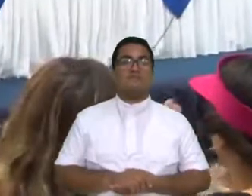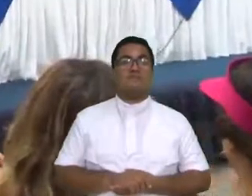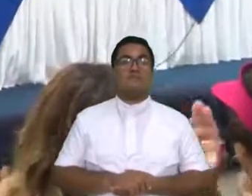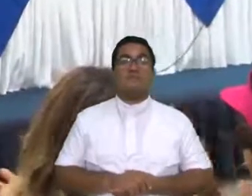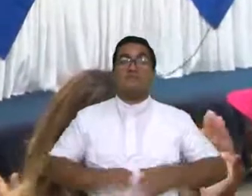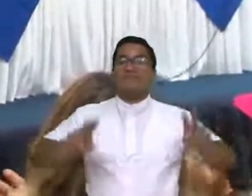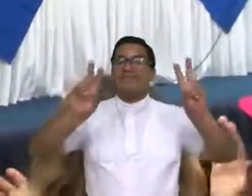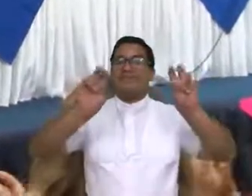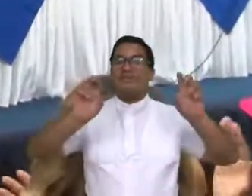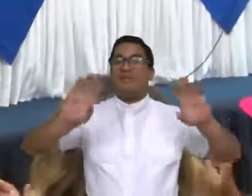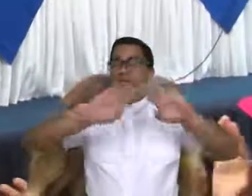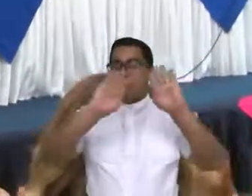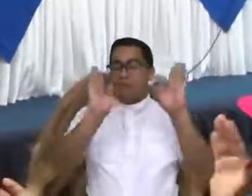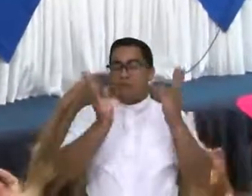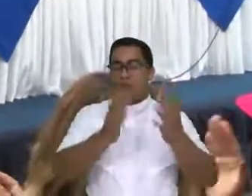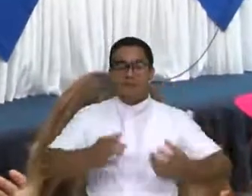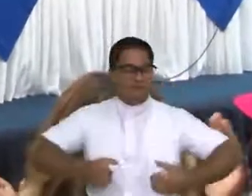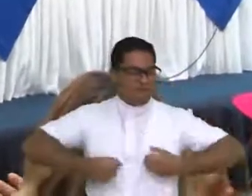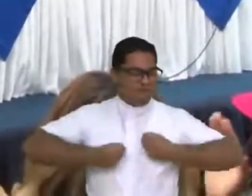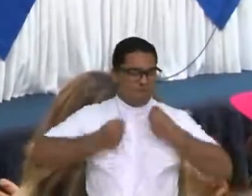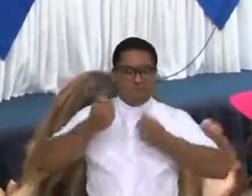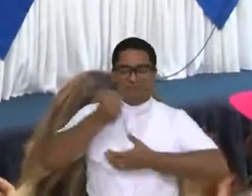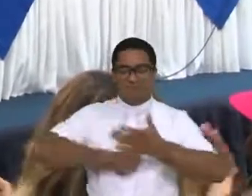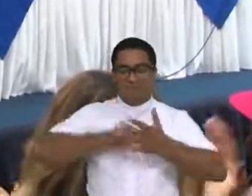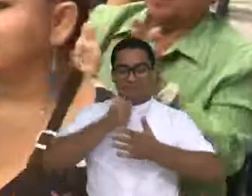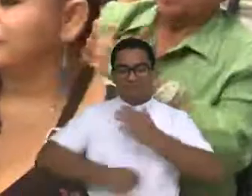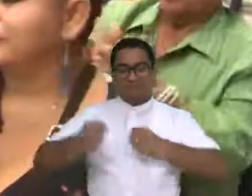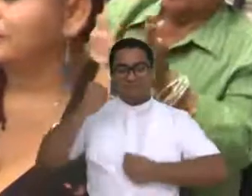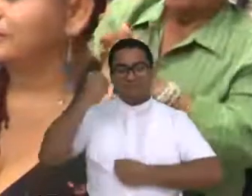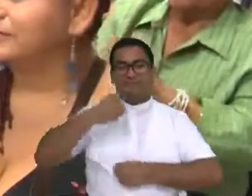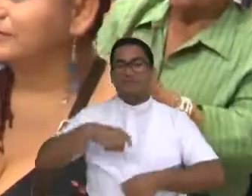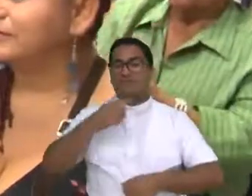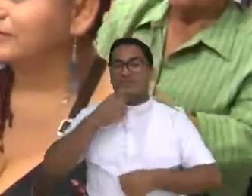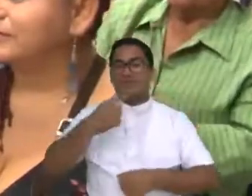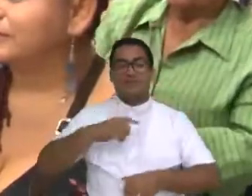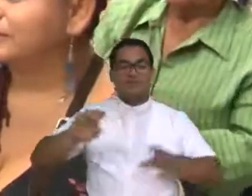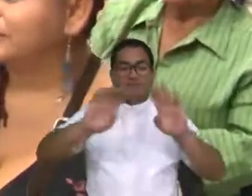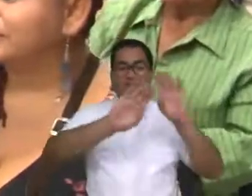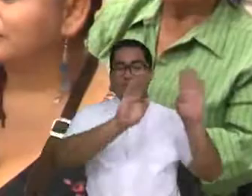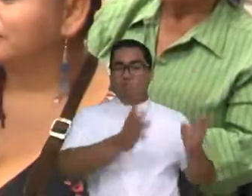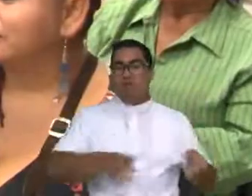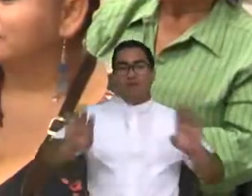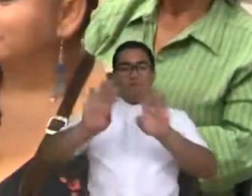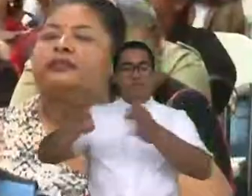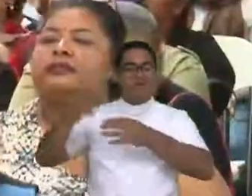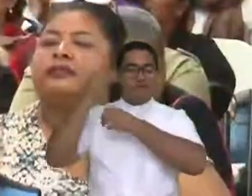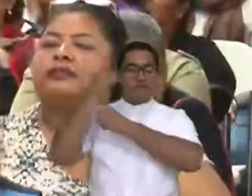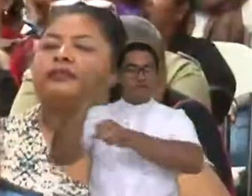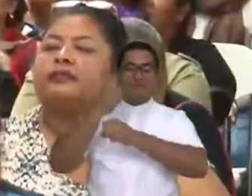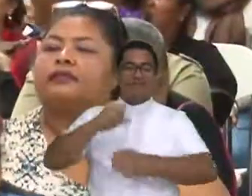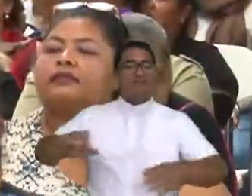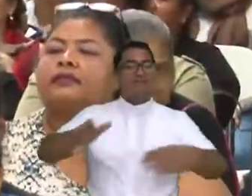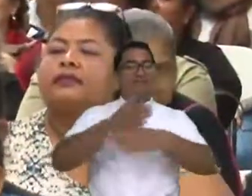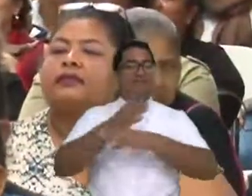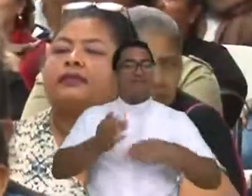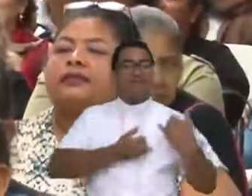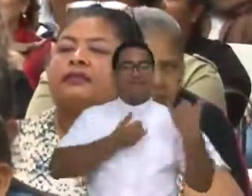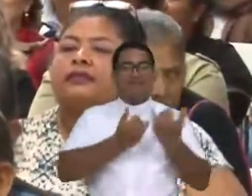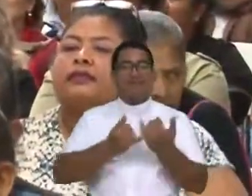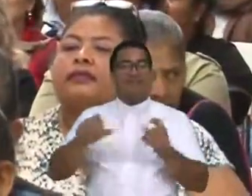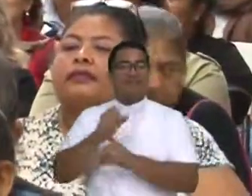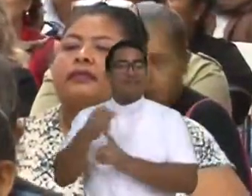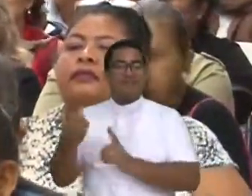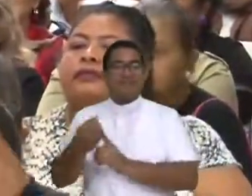Bajo el lema Mujeres, Fuerza de Triunfo en Luchas y Victorias, lideresas integradas a distintas organizaciones sociales y